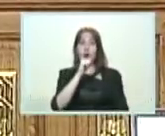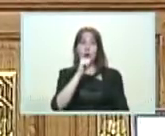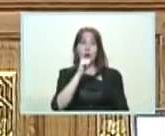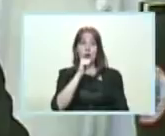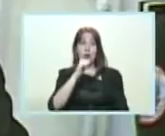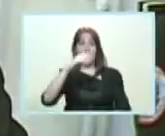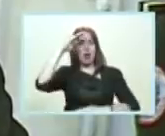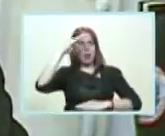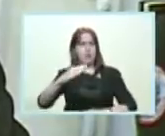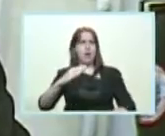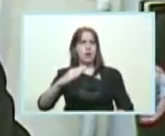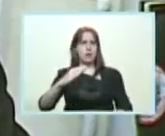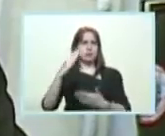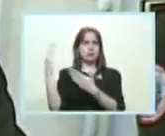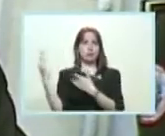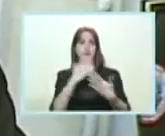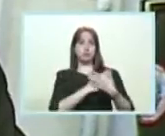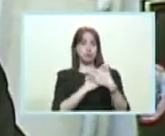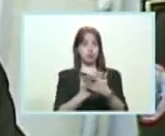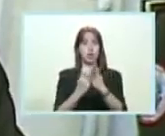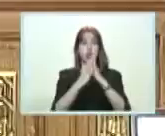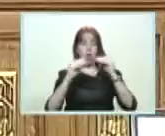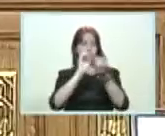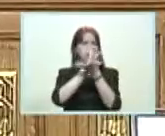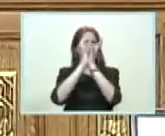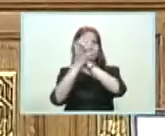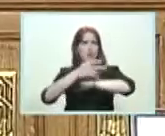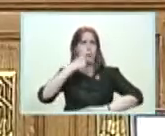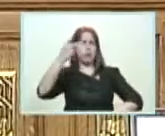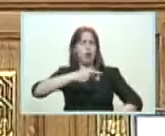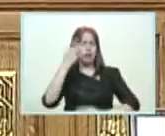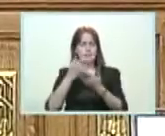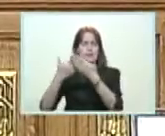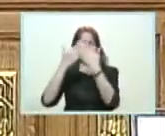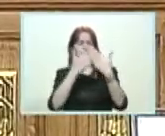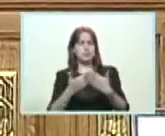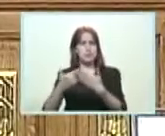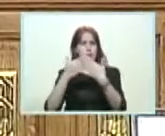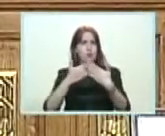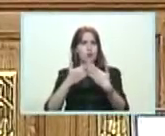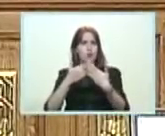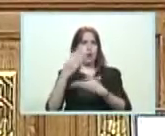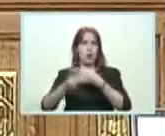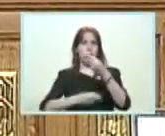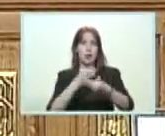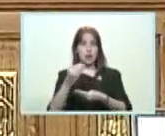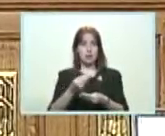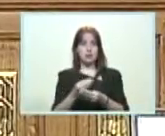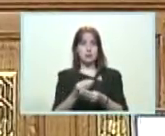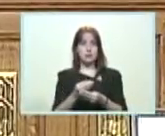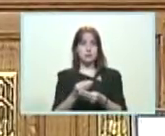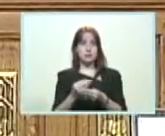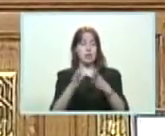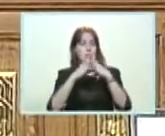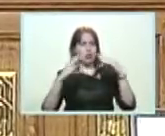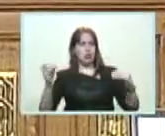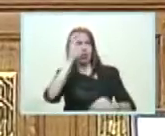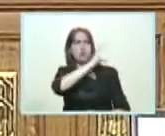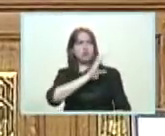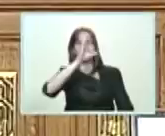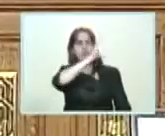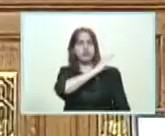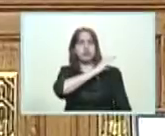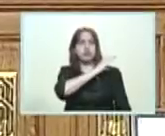Fuerza Armada para todas las tesis geopolíticas de los estudios que hace nuestro comandante